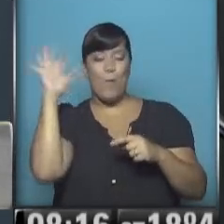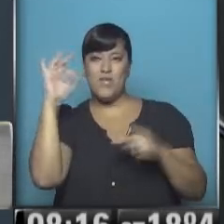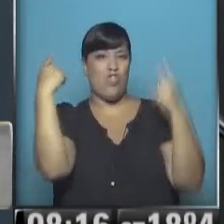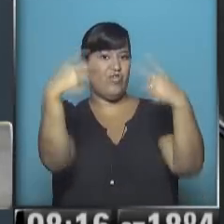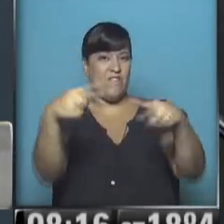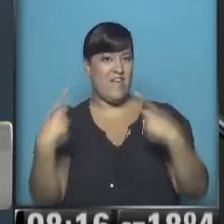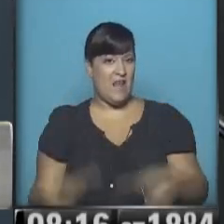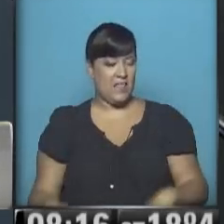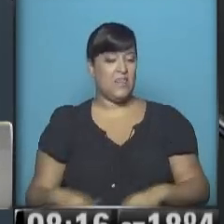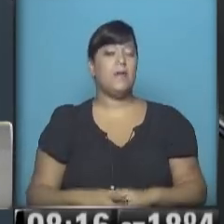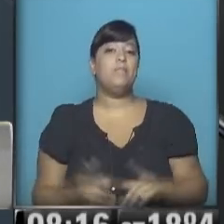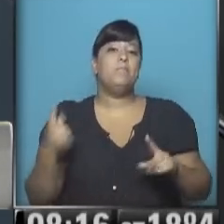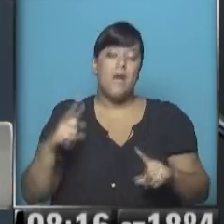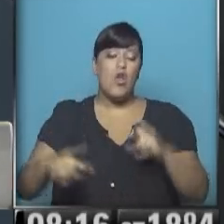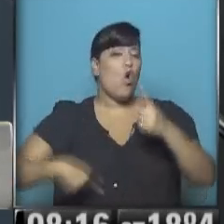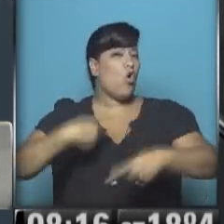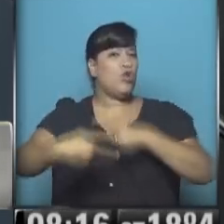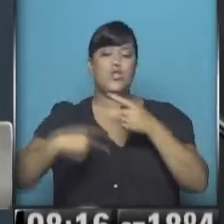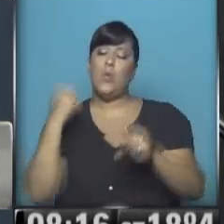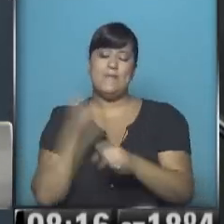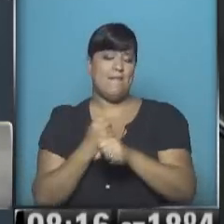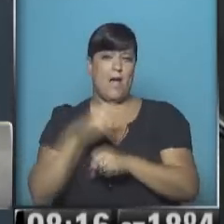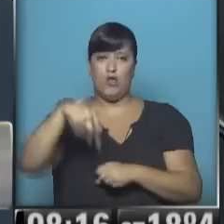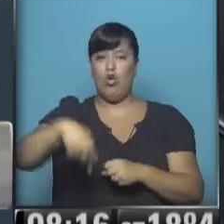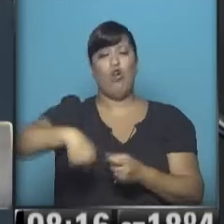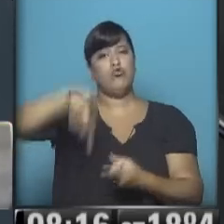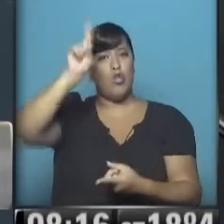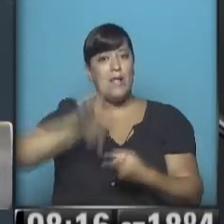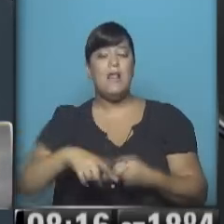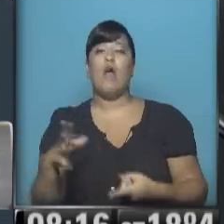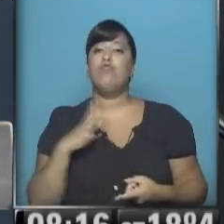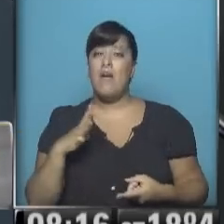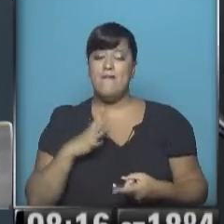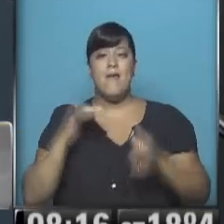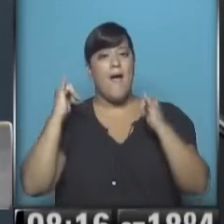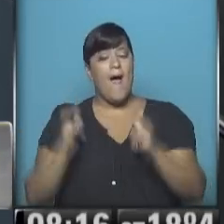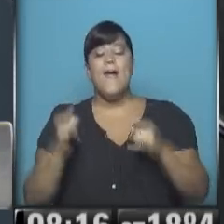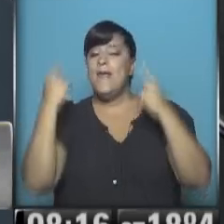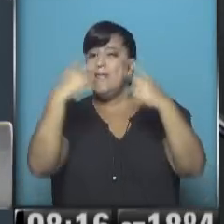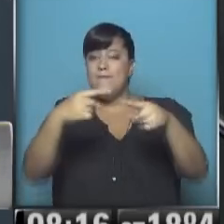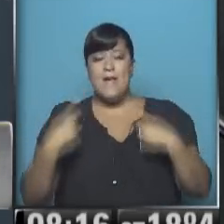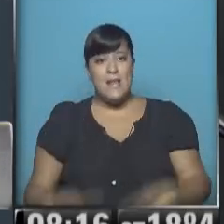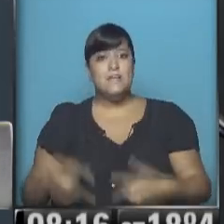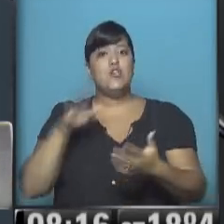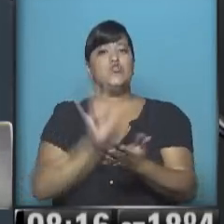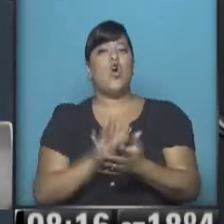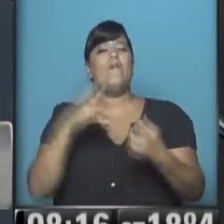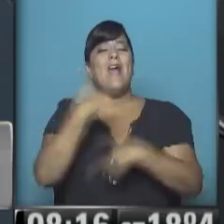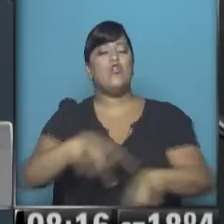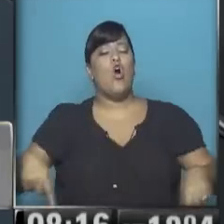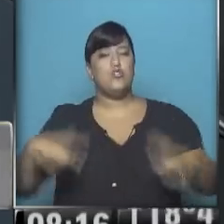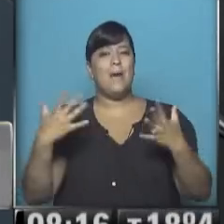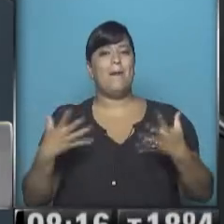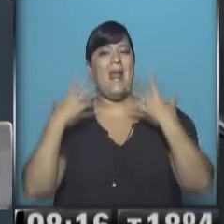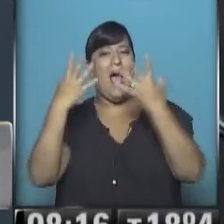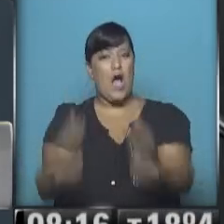estados provinciales Pero vamos a seguir trabajando en el día de hoy O sea que todavía tenemos diferencias des el punto de vista de las herramientas o los instrumentos